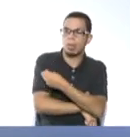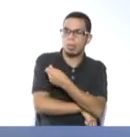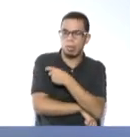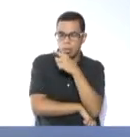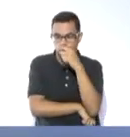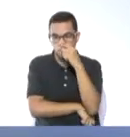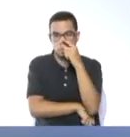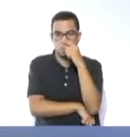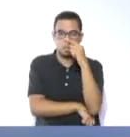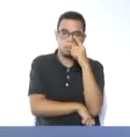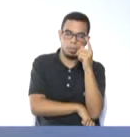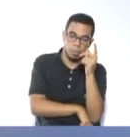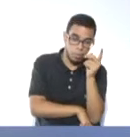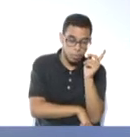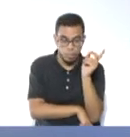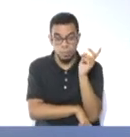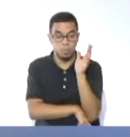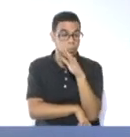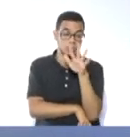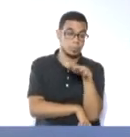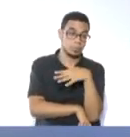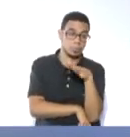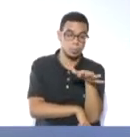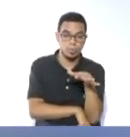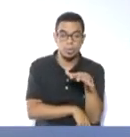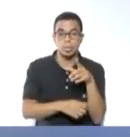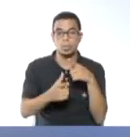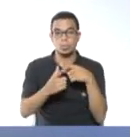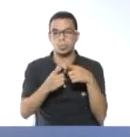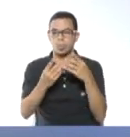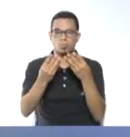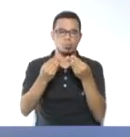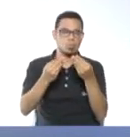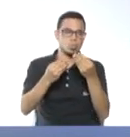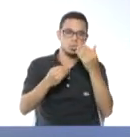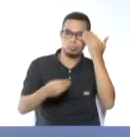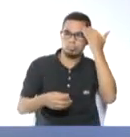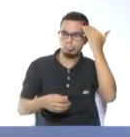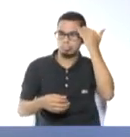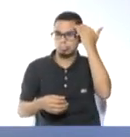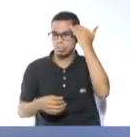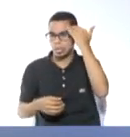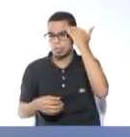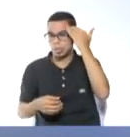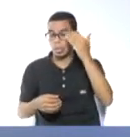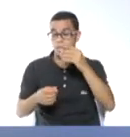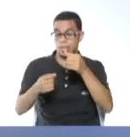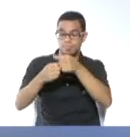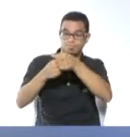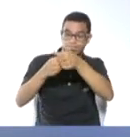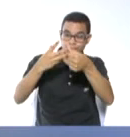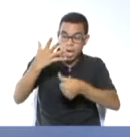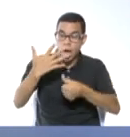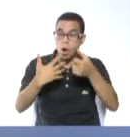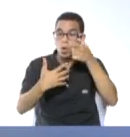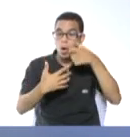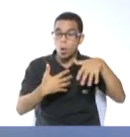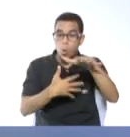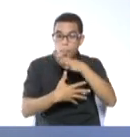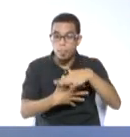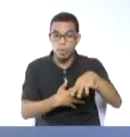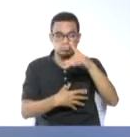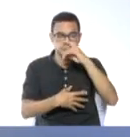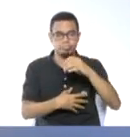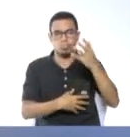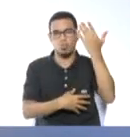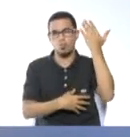uso adecuado de las medicinas, y engloba bastante conocimiento y que cada pueblo ancestral, ¿verdad?, tiene una